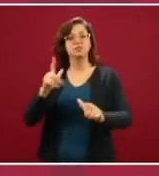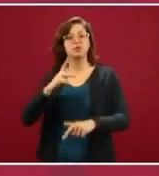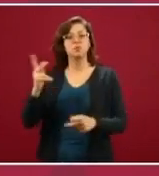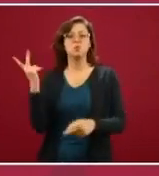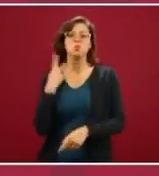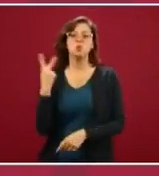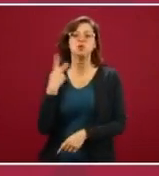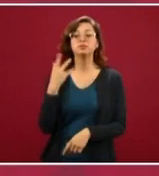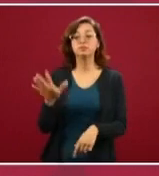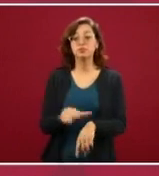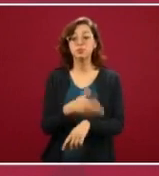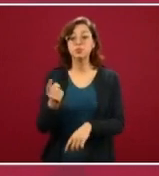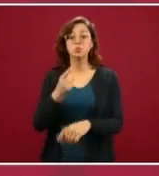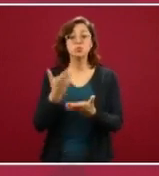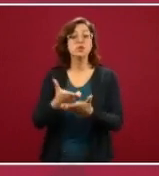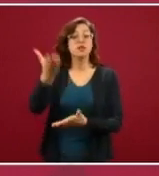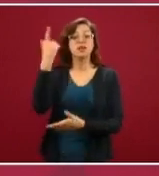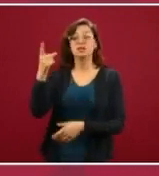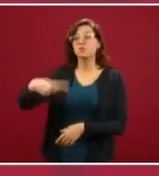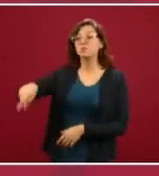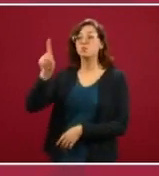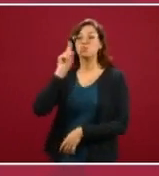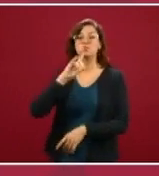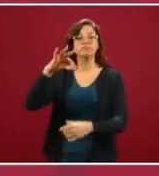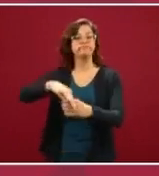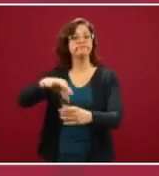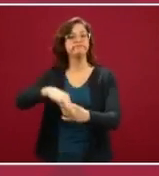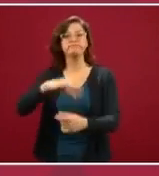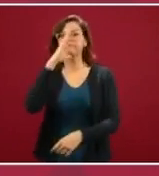se le permitía a la mujer votar.